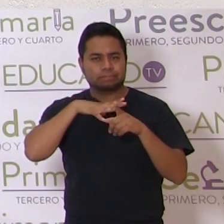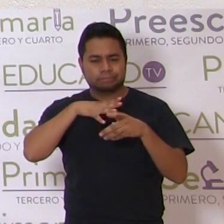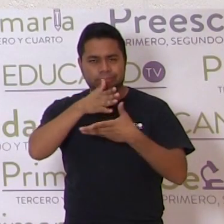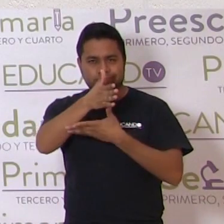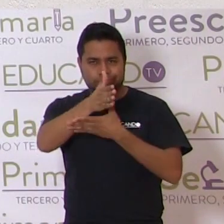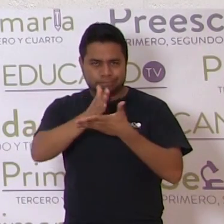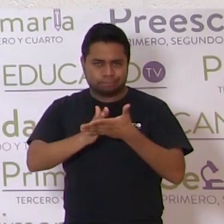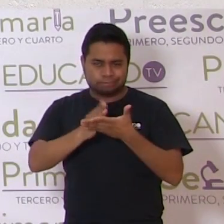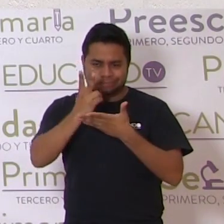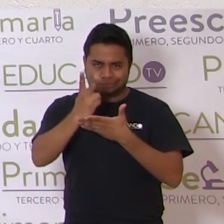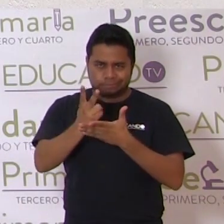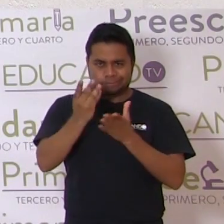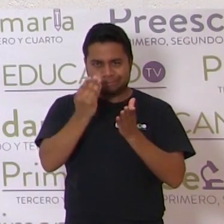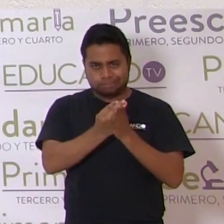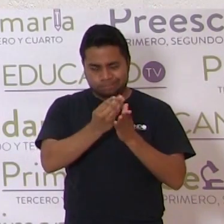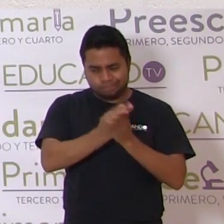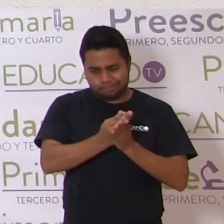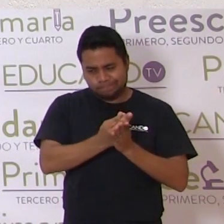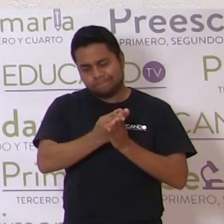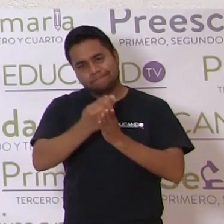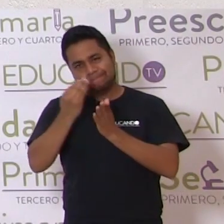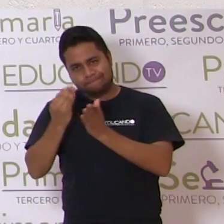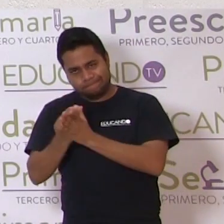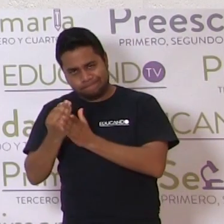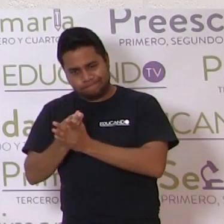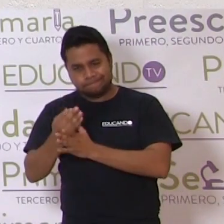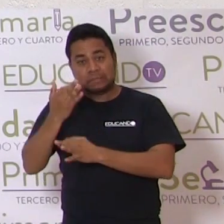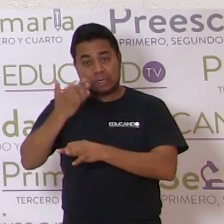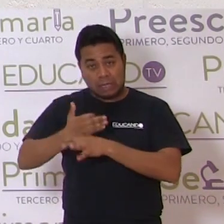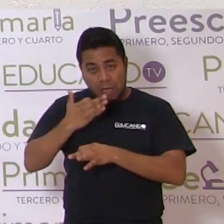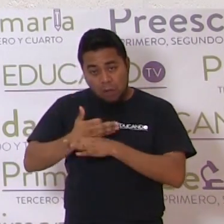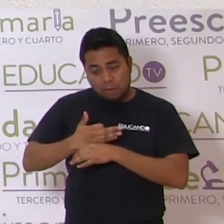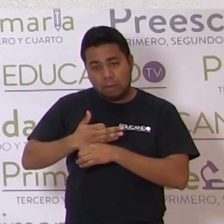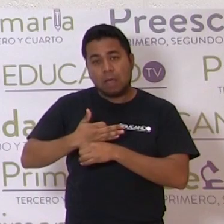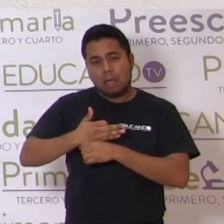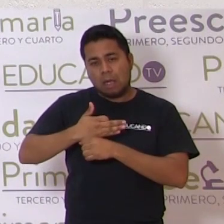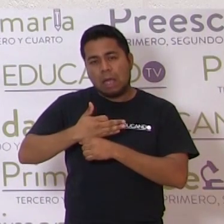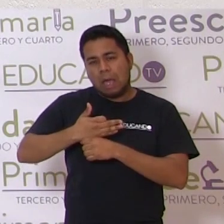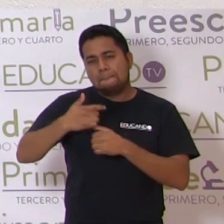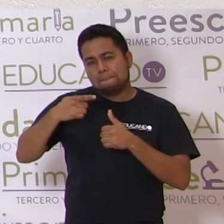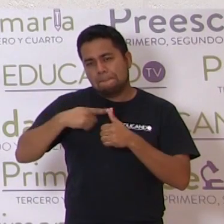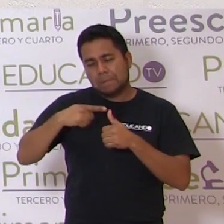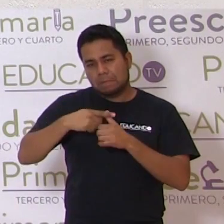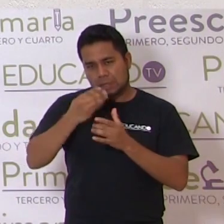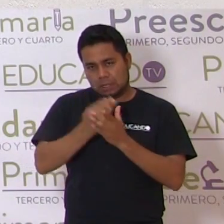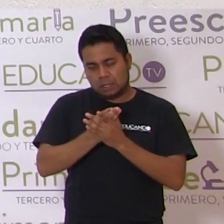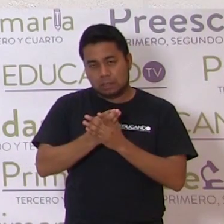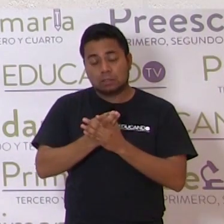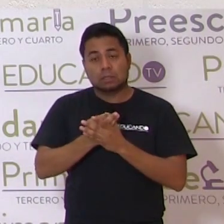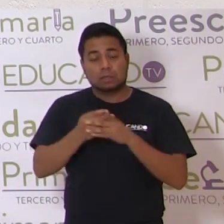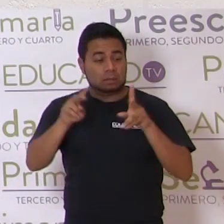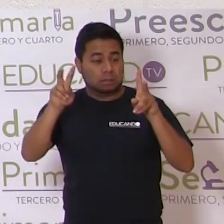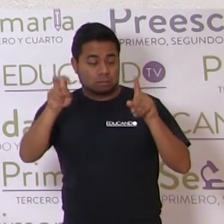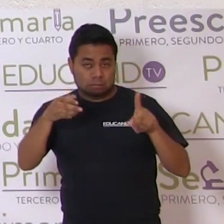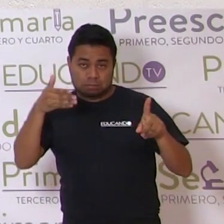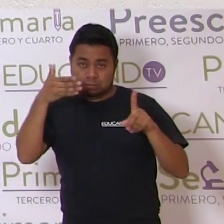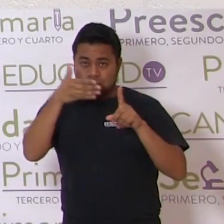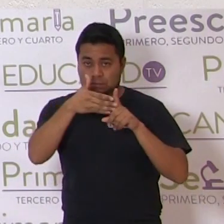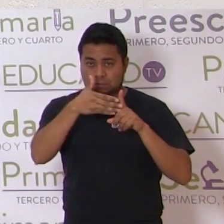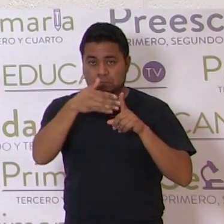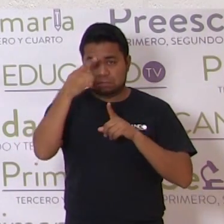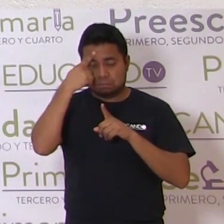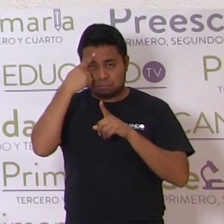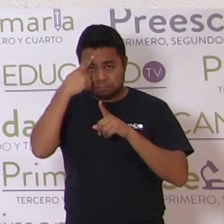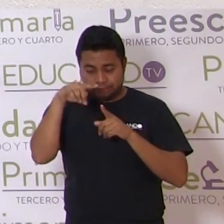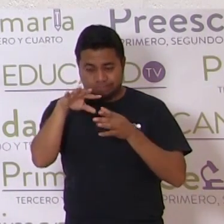dos sesiones, siendo esta la primera. Y el tema que vamos a abordar o nos vamos a